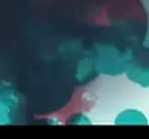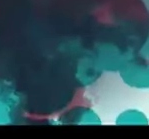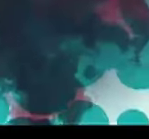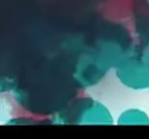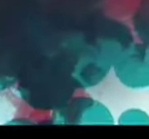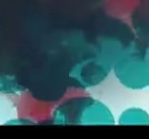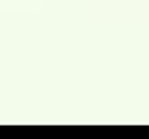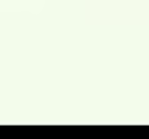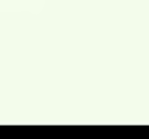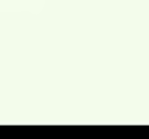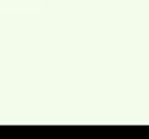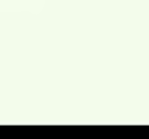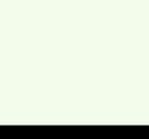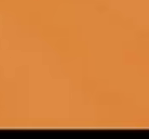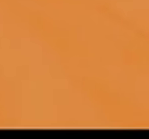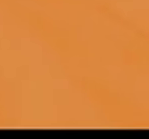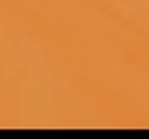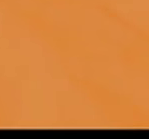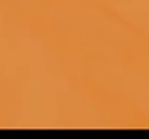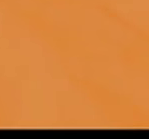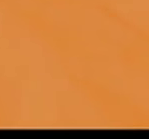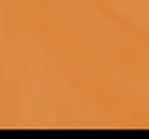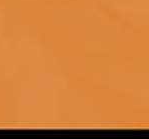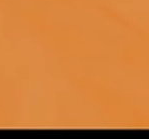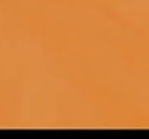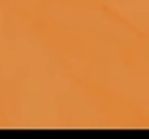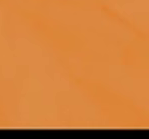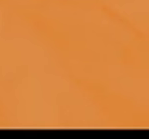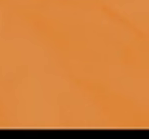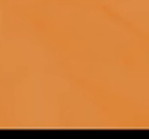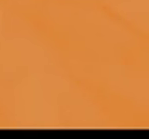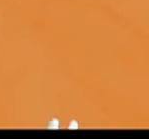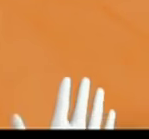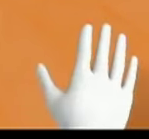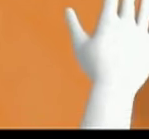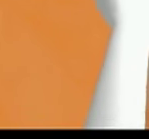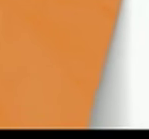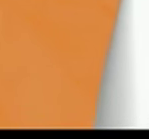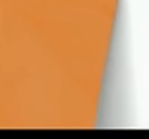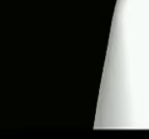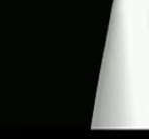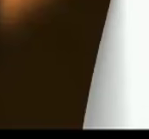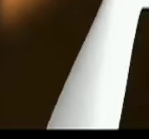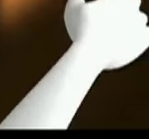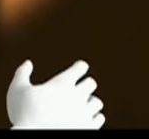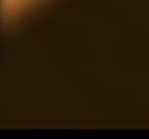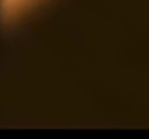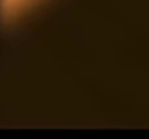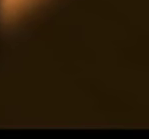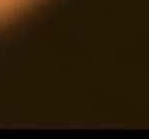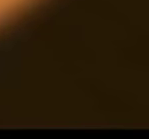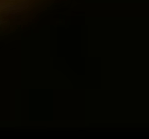Bienvenidos a El Ladrón de Cerebros.